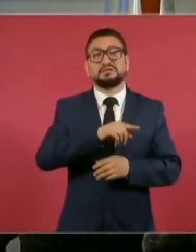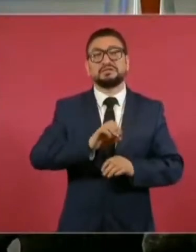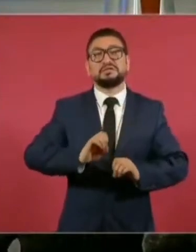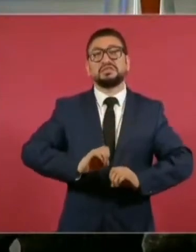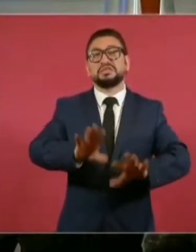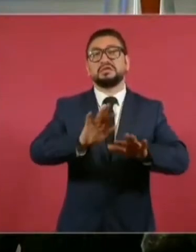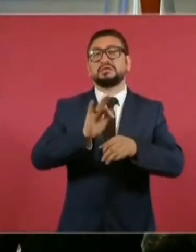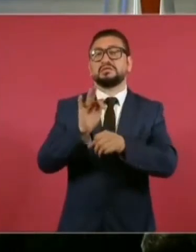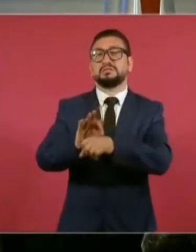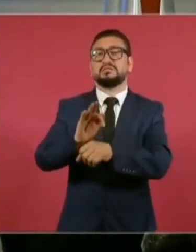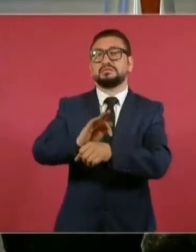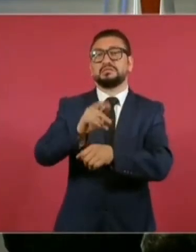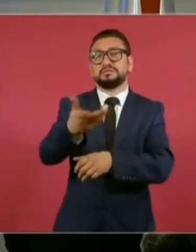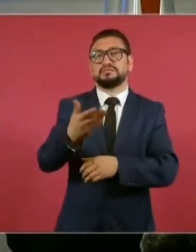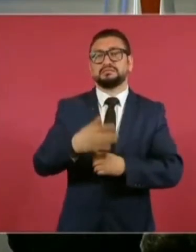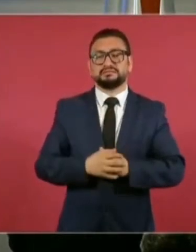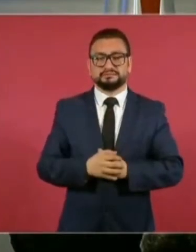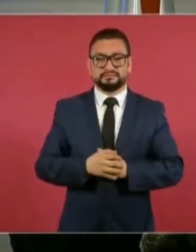impune. Adelante.